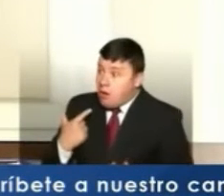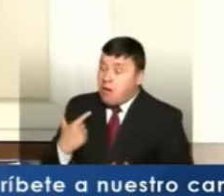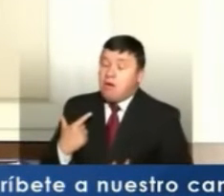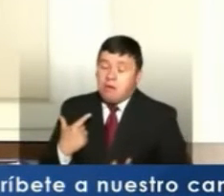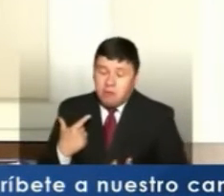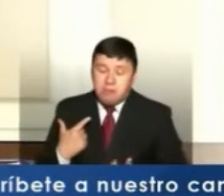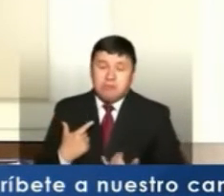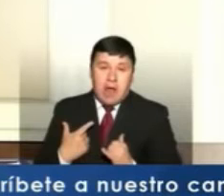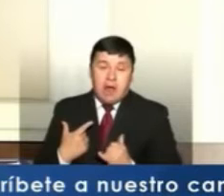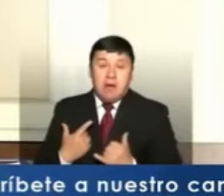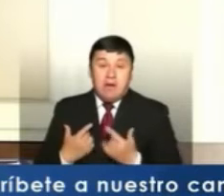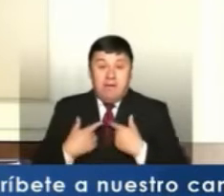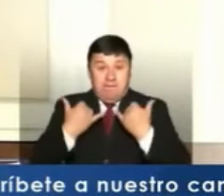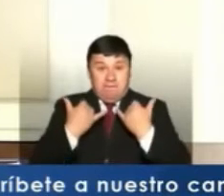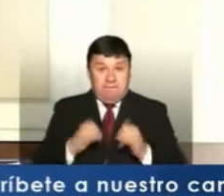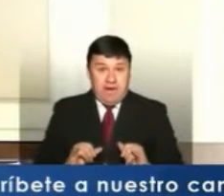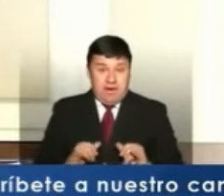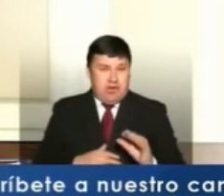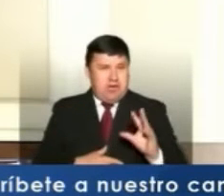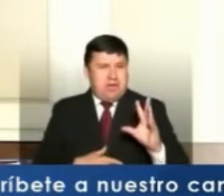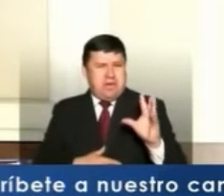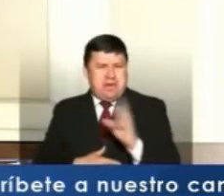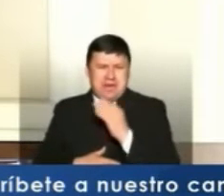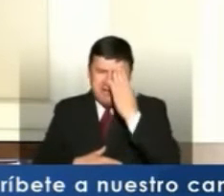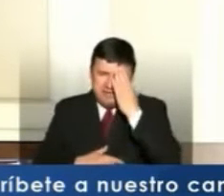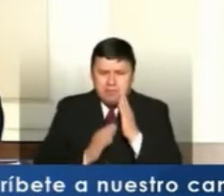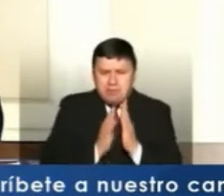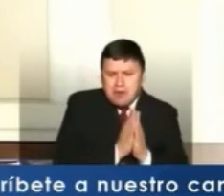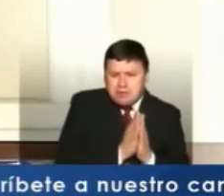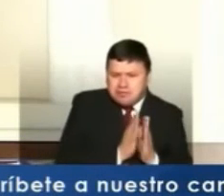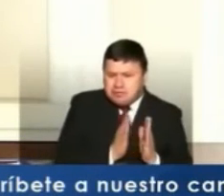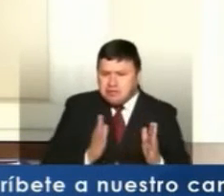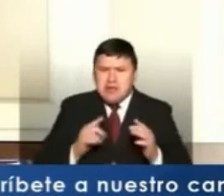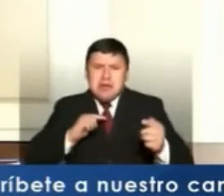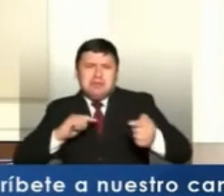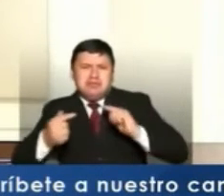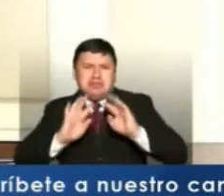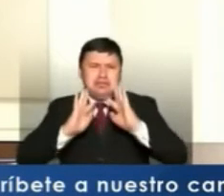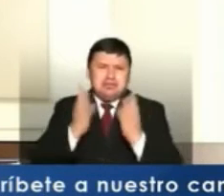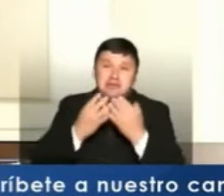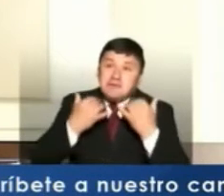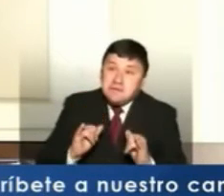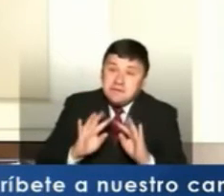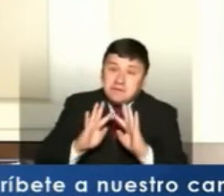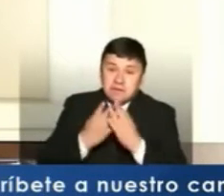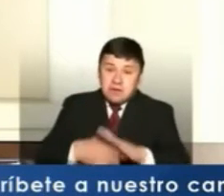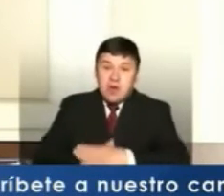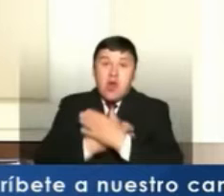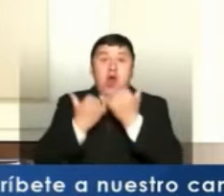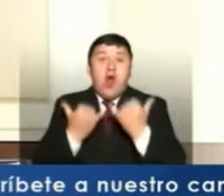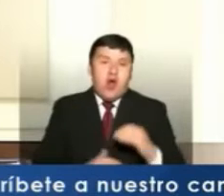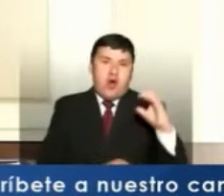que luego de culminar todo lo que ha sido el ciclo de debates en el Congreso de la República, hoy